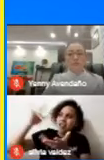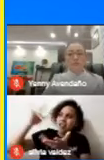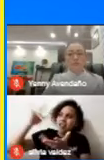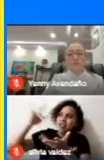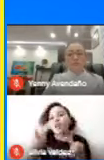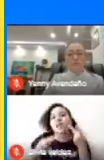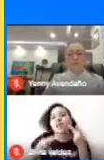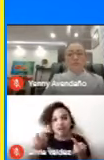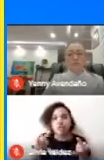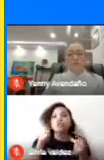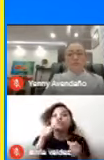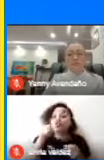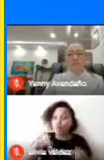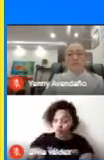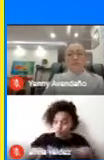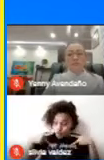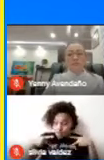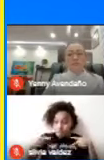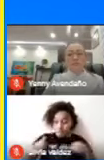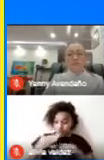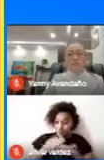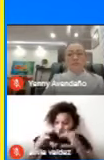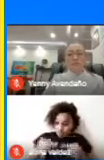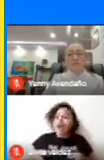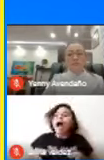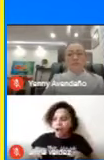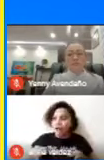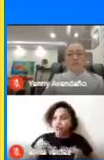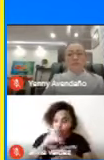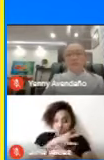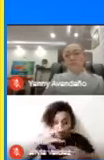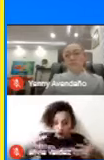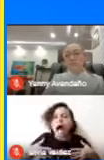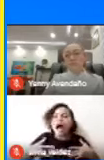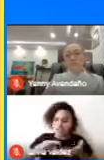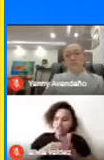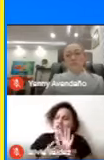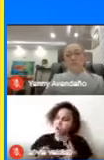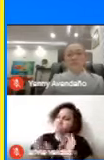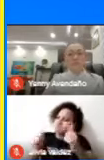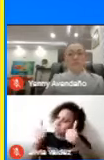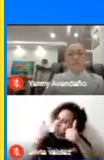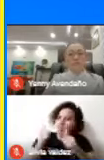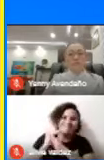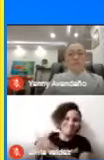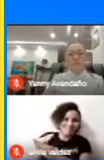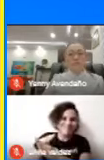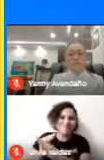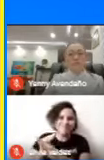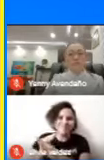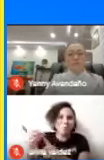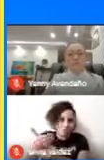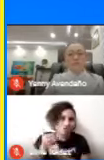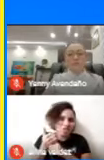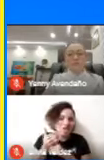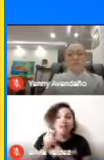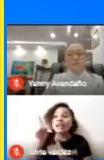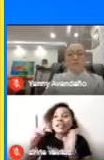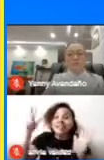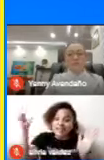que su vida y su seguridad y su salud van a estar garantizadas. El sello que expide